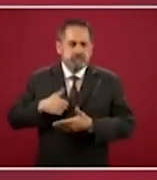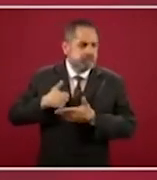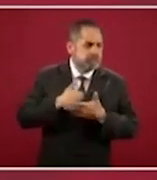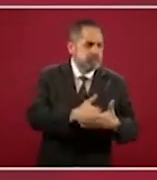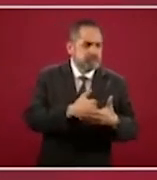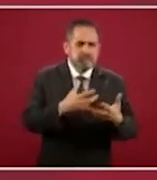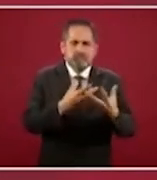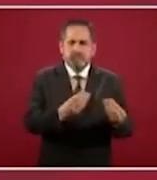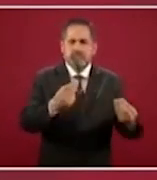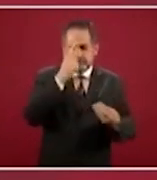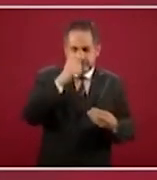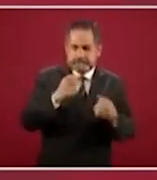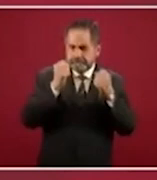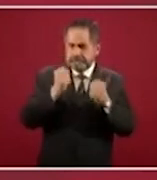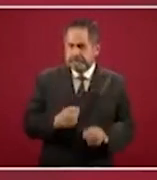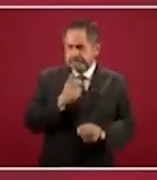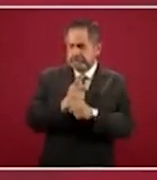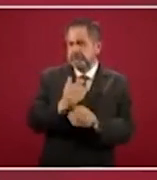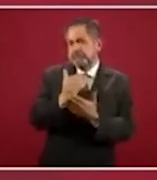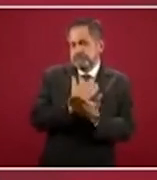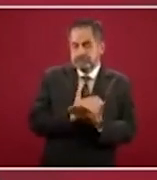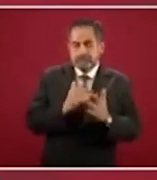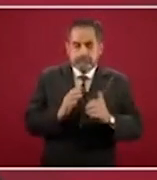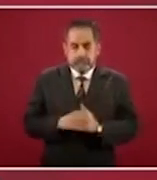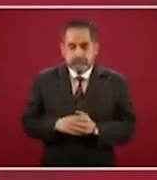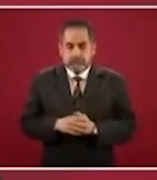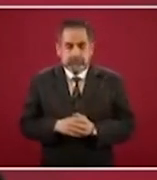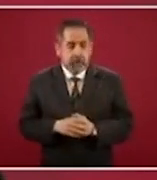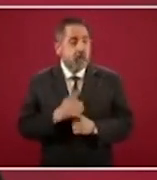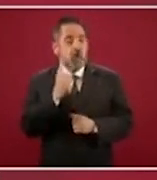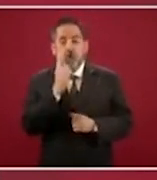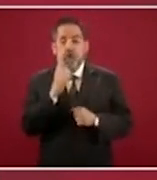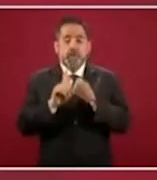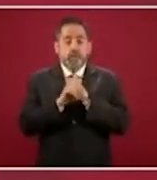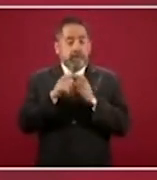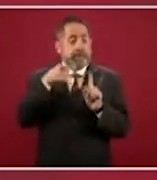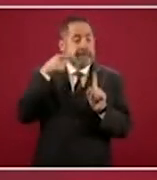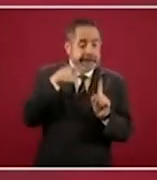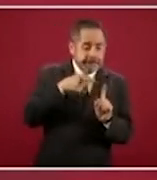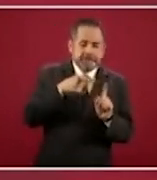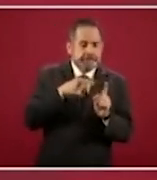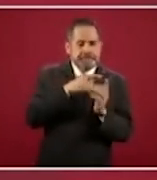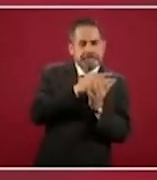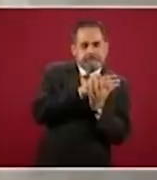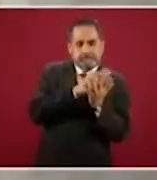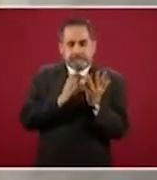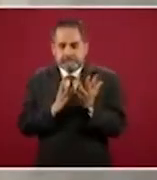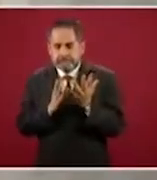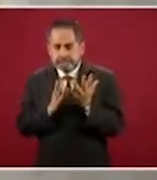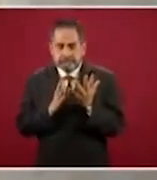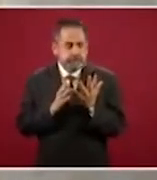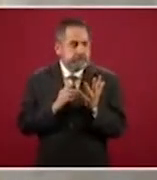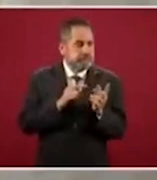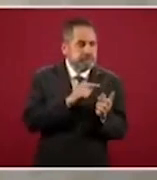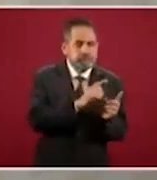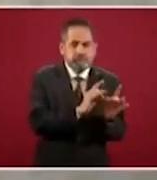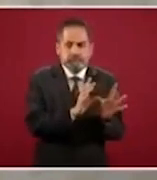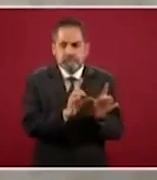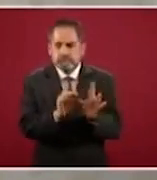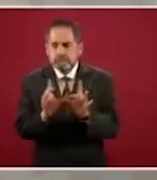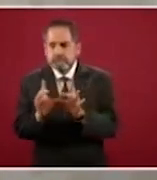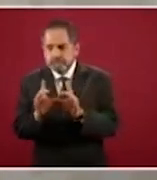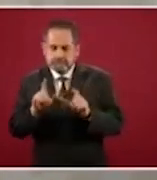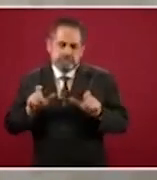condición de seguridad no haciendo específicos sino todo parte de ese análisis de la